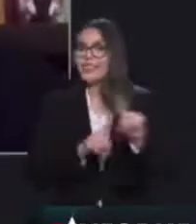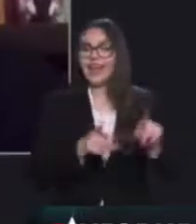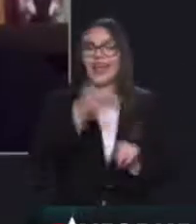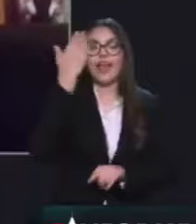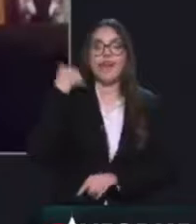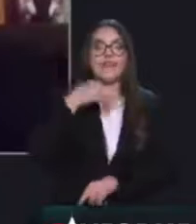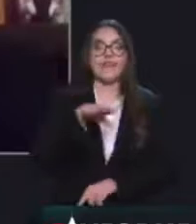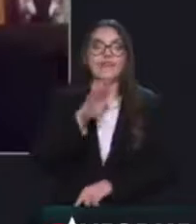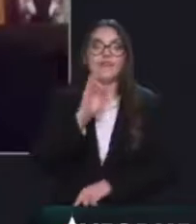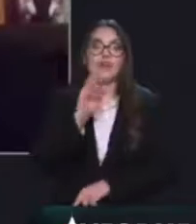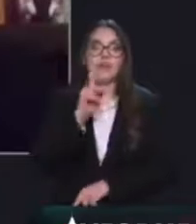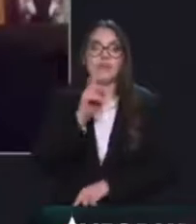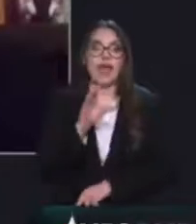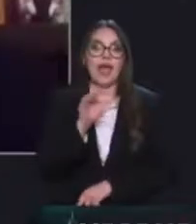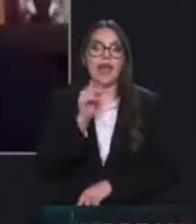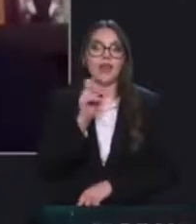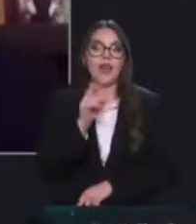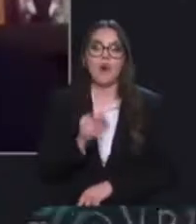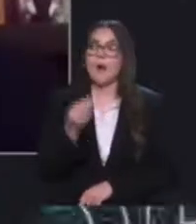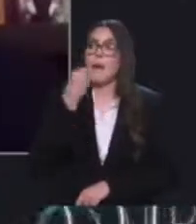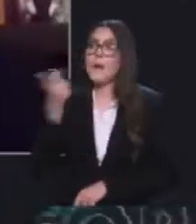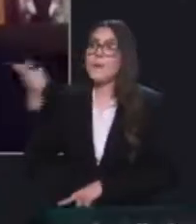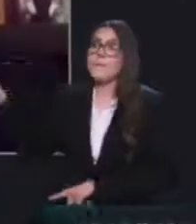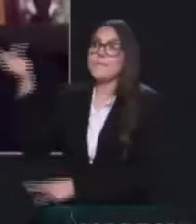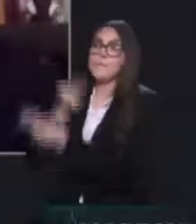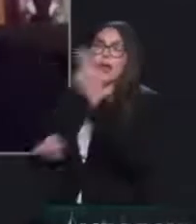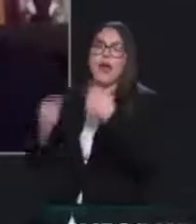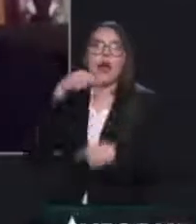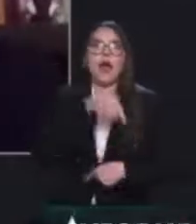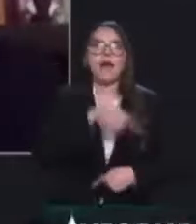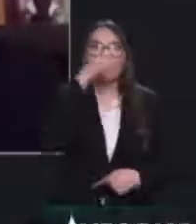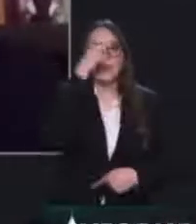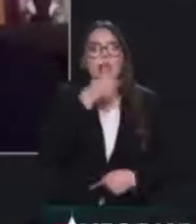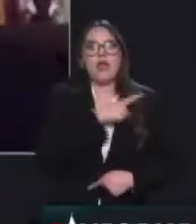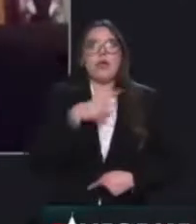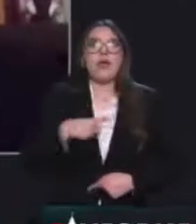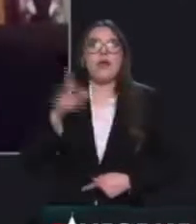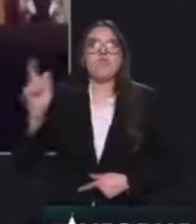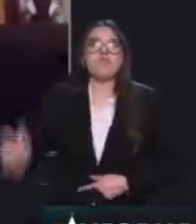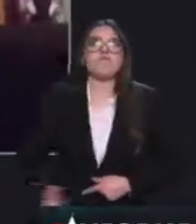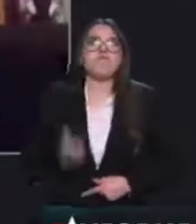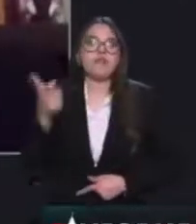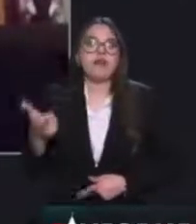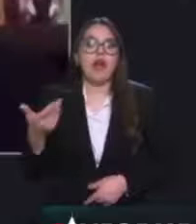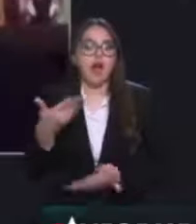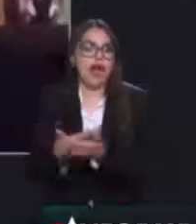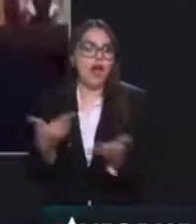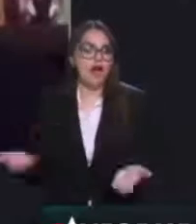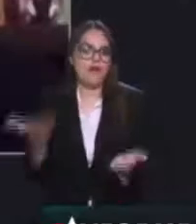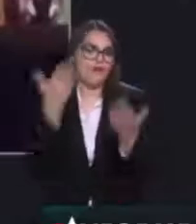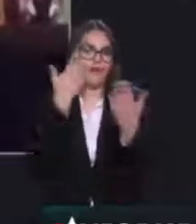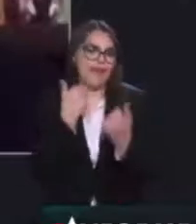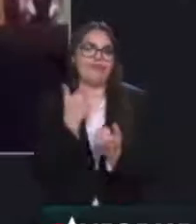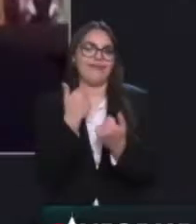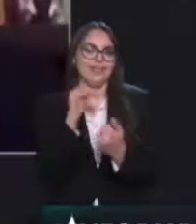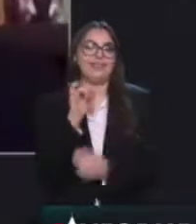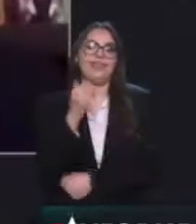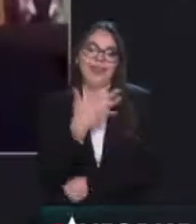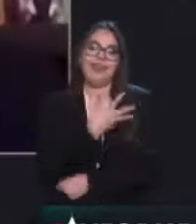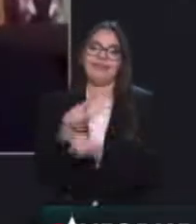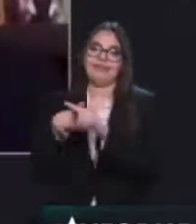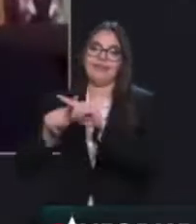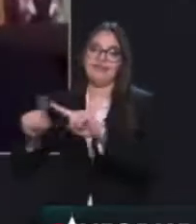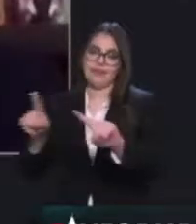recurrió a deuda, de hecho se incrementó sustancialmente, y ahorita pues no. Entonces, o sea, sí hay diferencias. Otra